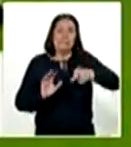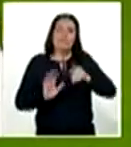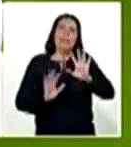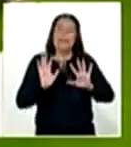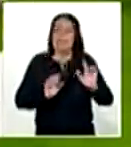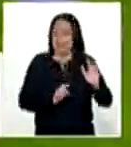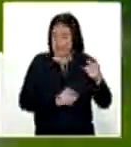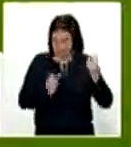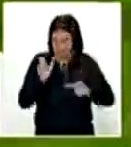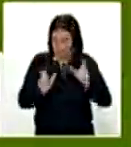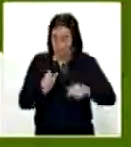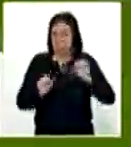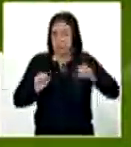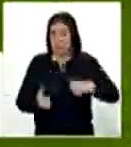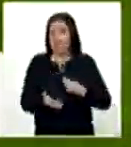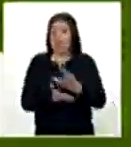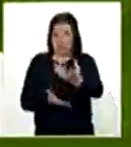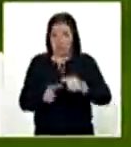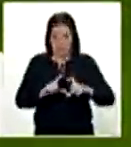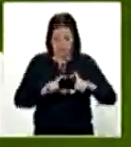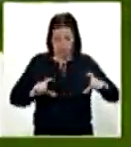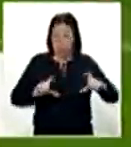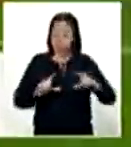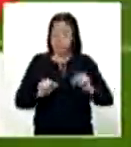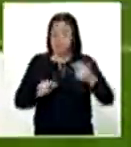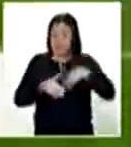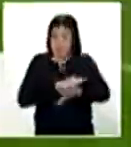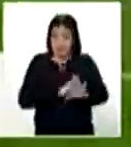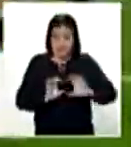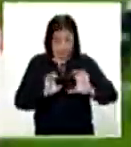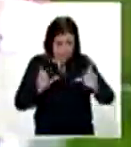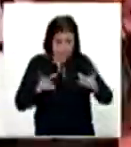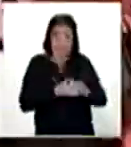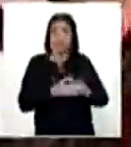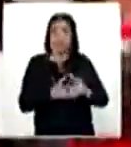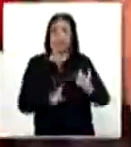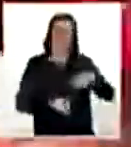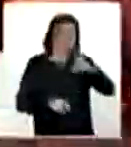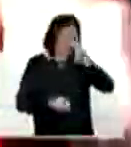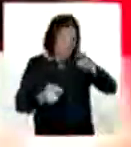comprar sus entradas para el Perú-Nueva Zelanda en el Estadio Nacional ha comenzado.